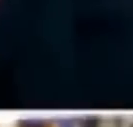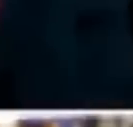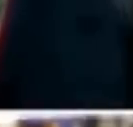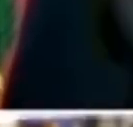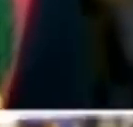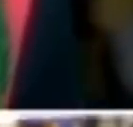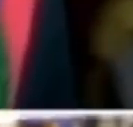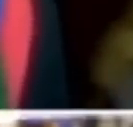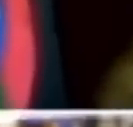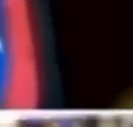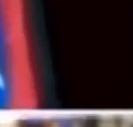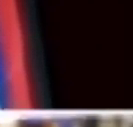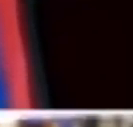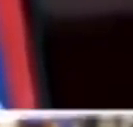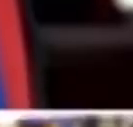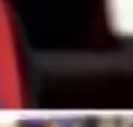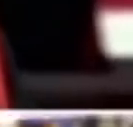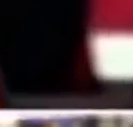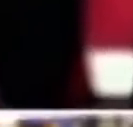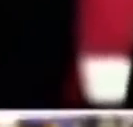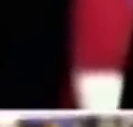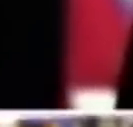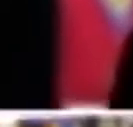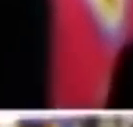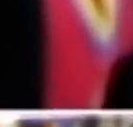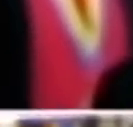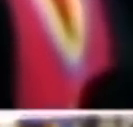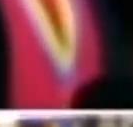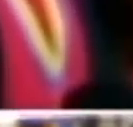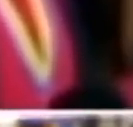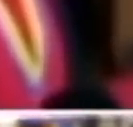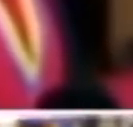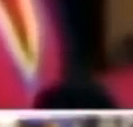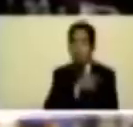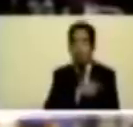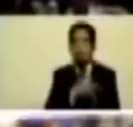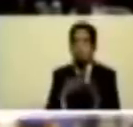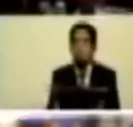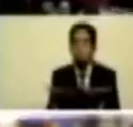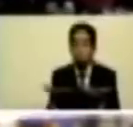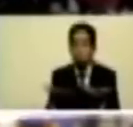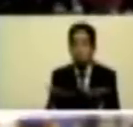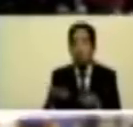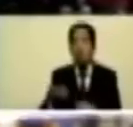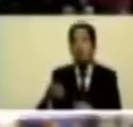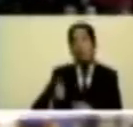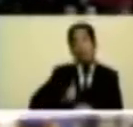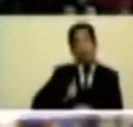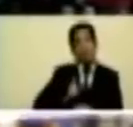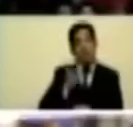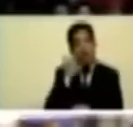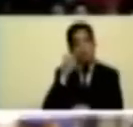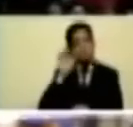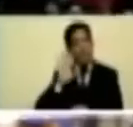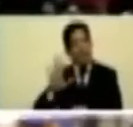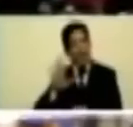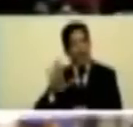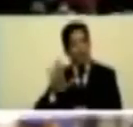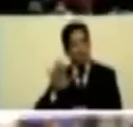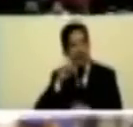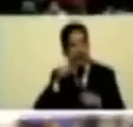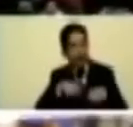Esta decisión del Tesoro norteamericano, que ya había anunciado el secretario de Estado, es el equivalente